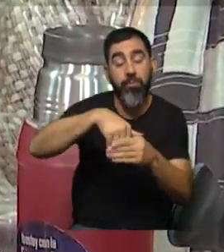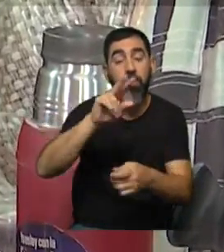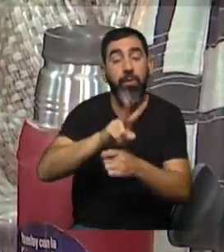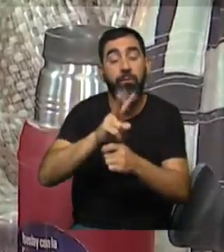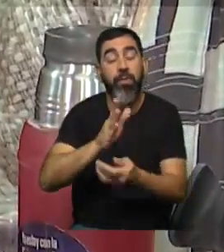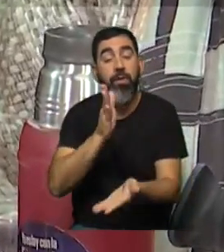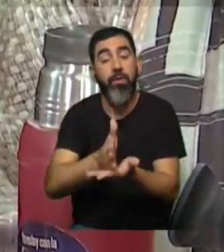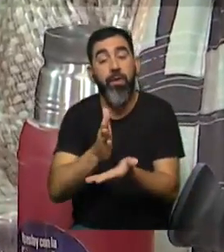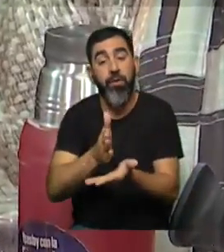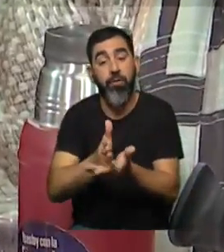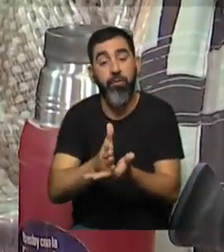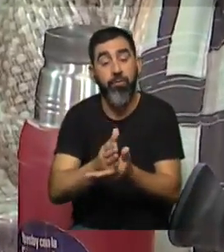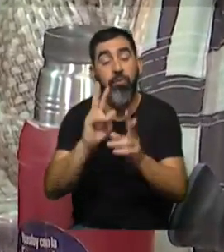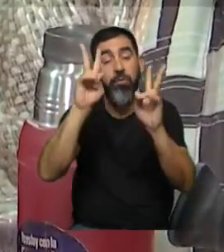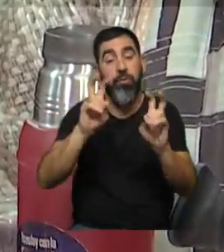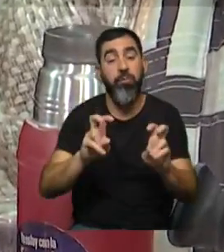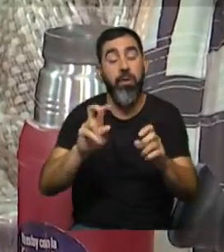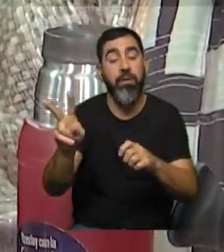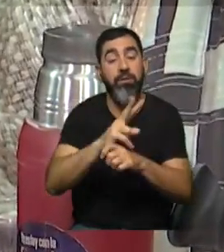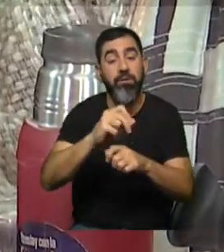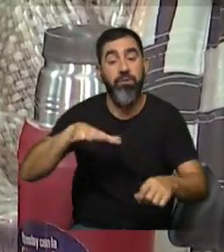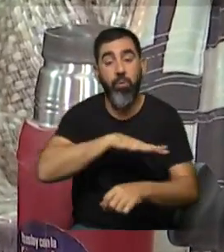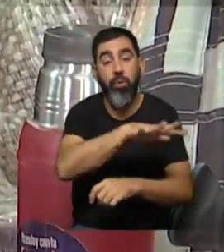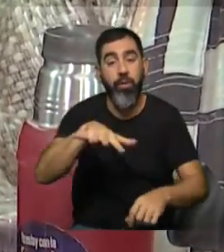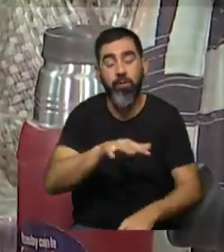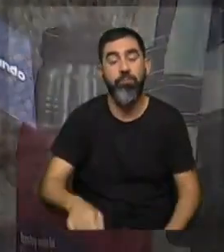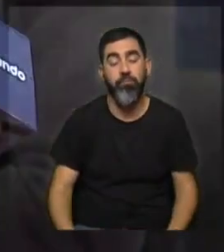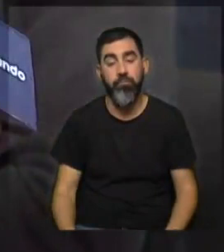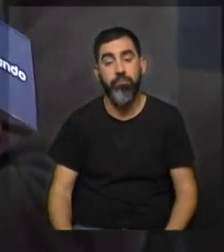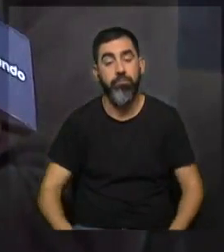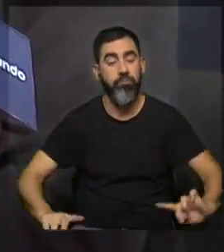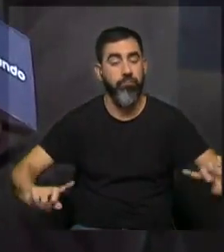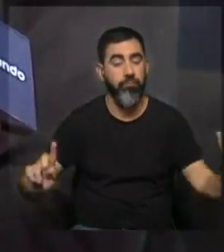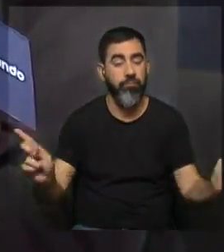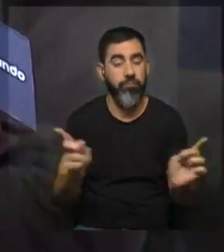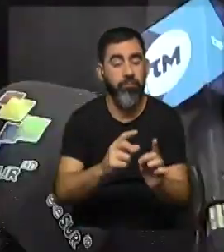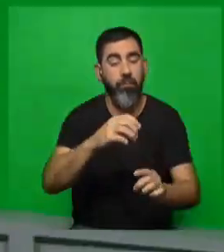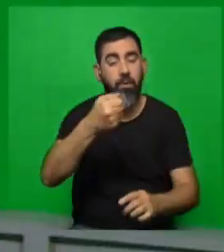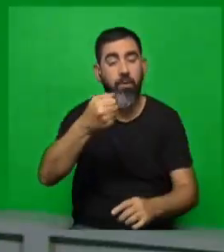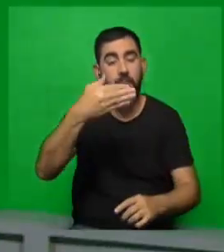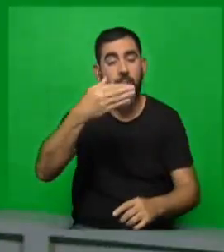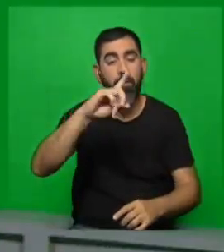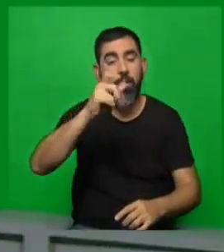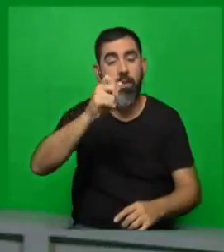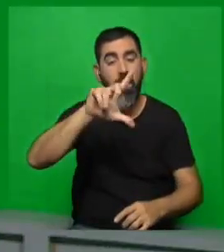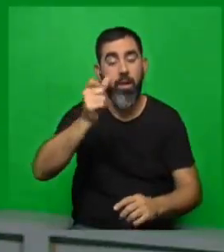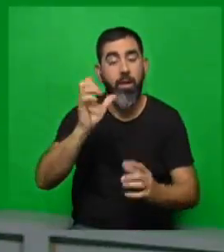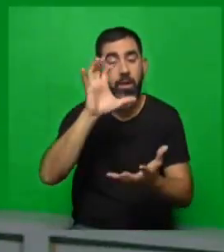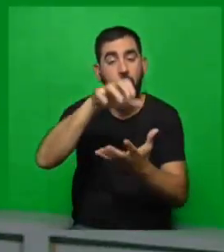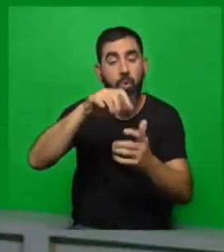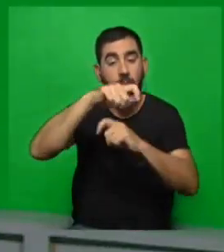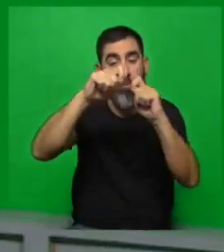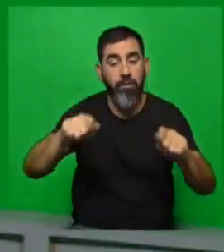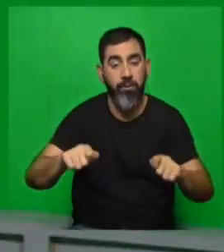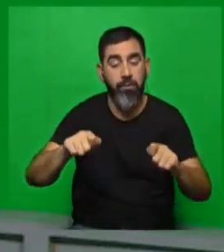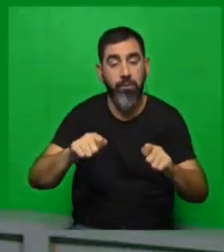nuestros derechos en materia de la seguridad social bien estamos viendo entonces allí a Marcelo abdala en la sede del piche net